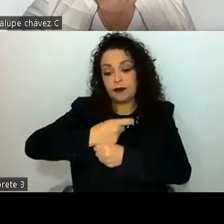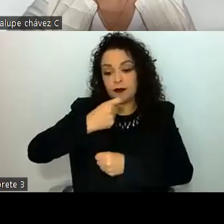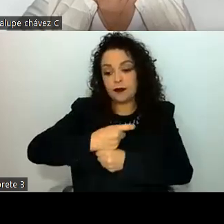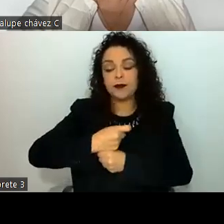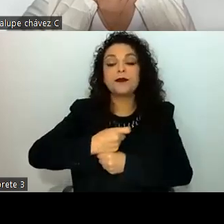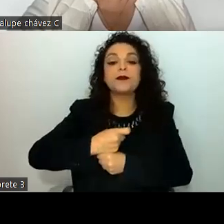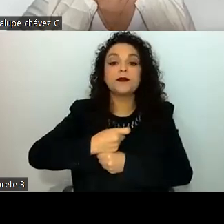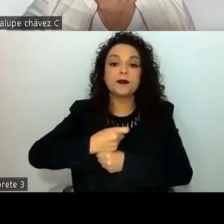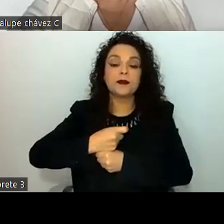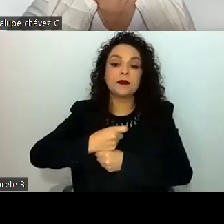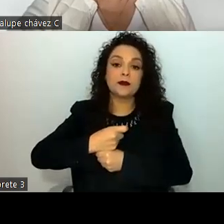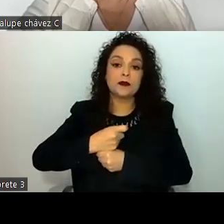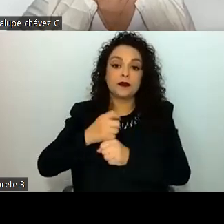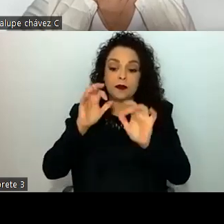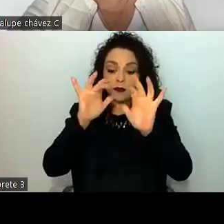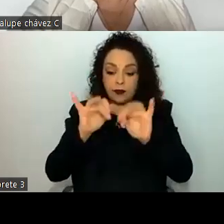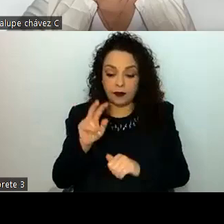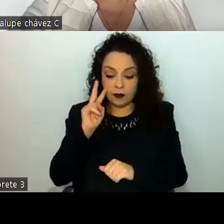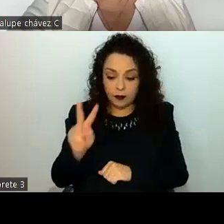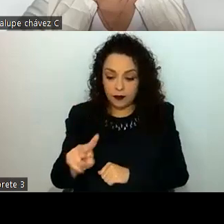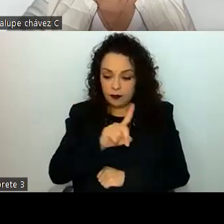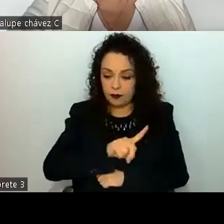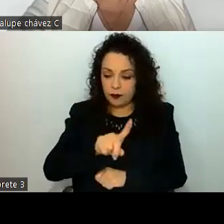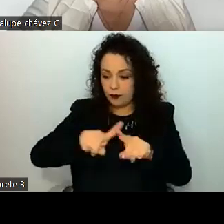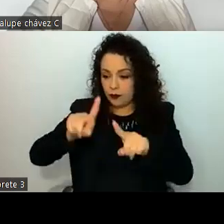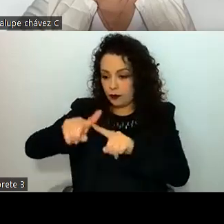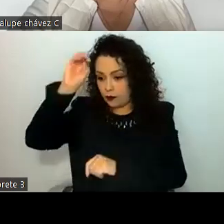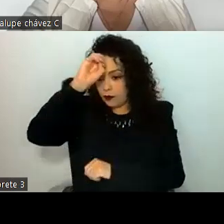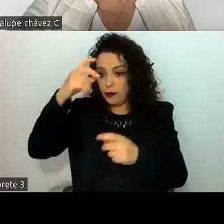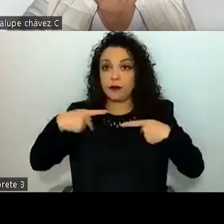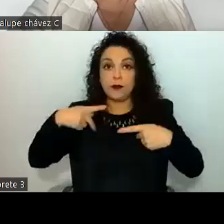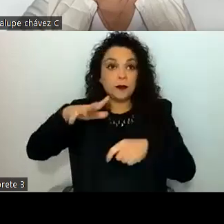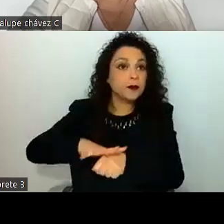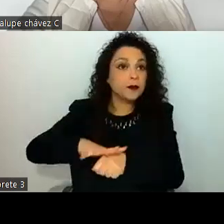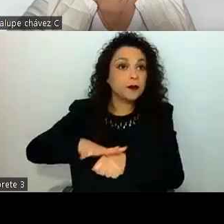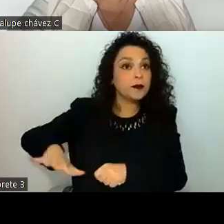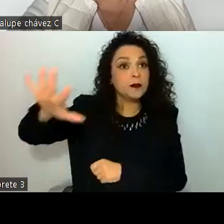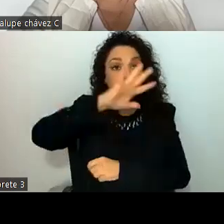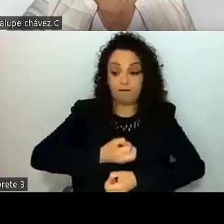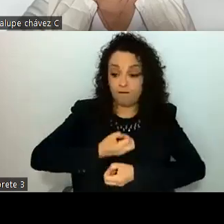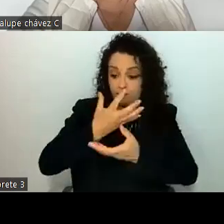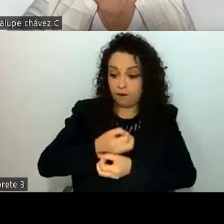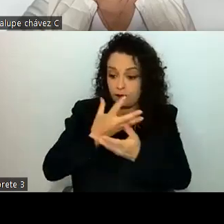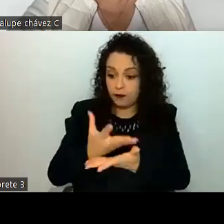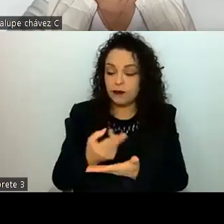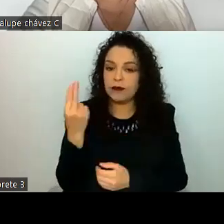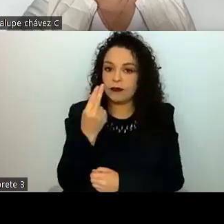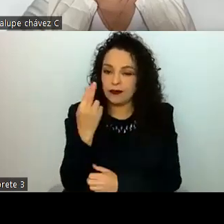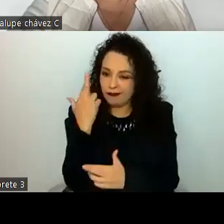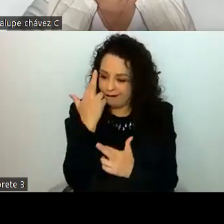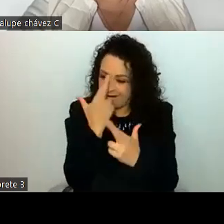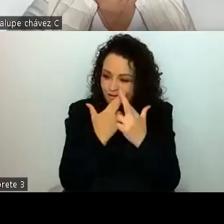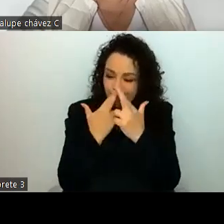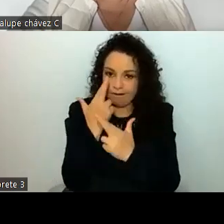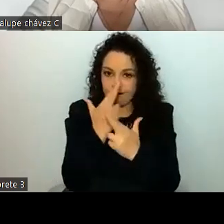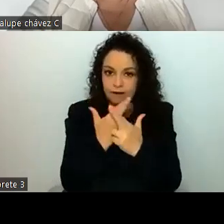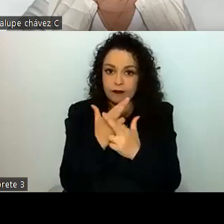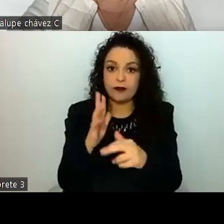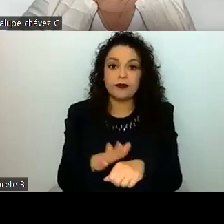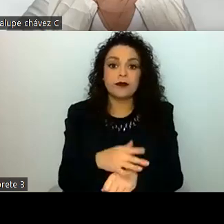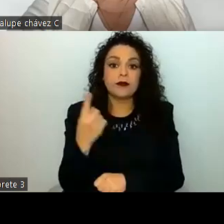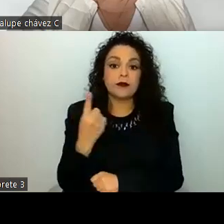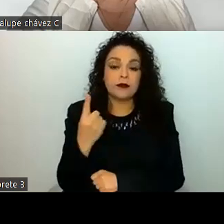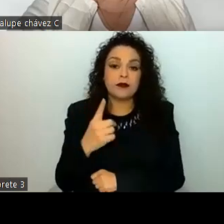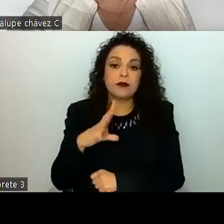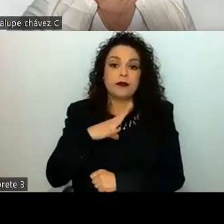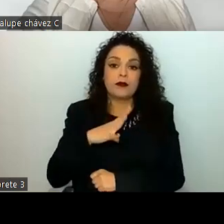en el cuerpo del dictamen las diversas opiniones de la ciudadanía. Esto, atendiendo al principio de parlamento abierto que rige